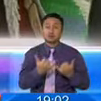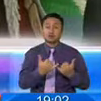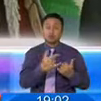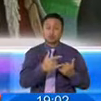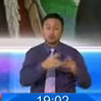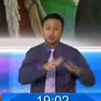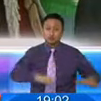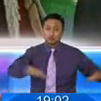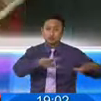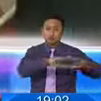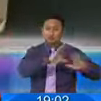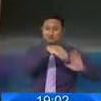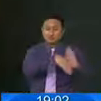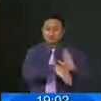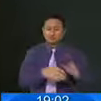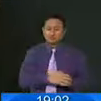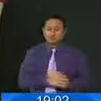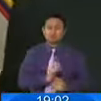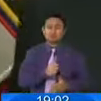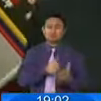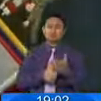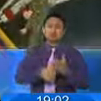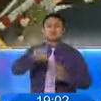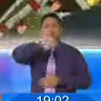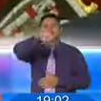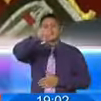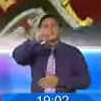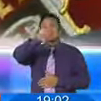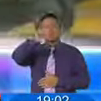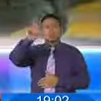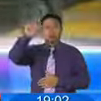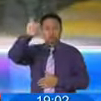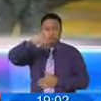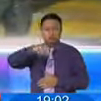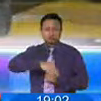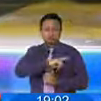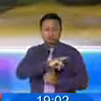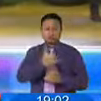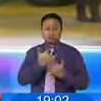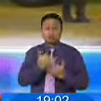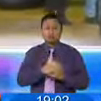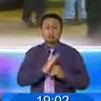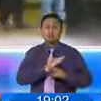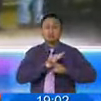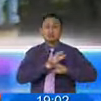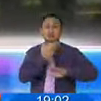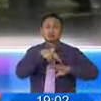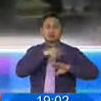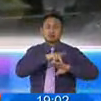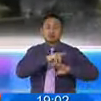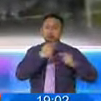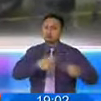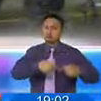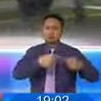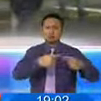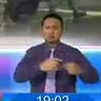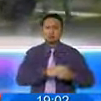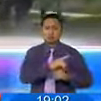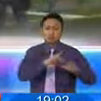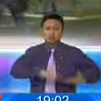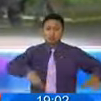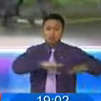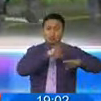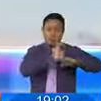momento menoscabadas. El ministro Jarrín fue enfático al señalar que la defensa nacional laborará de forma permanente dentro del